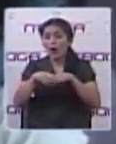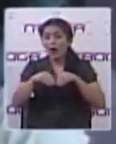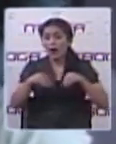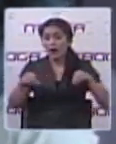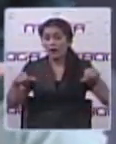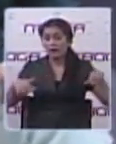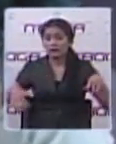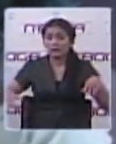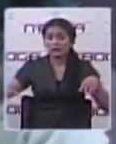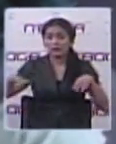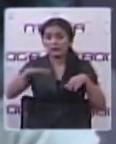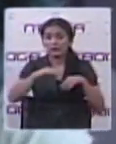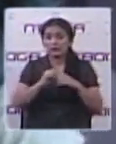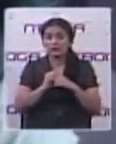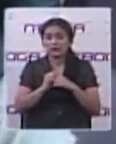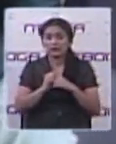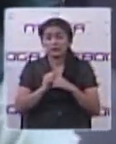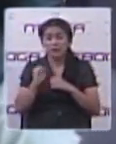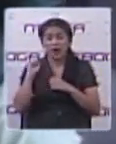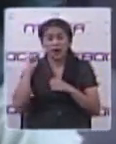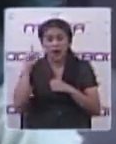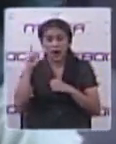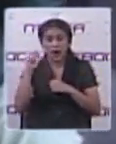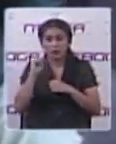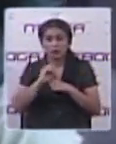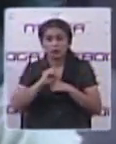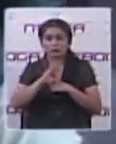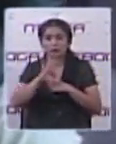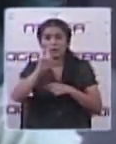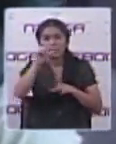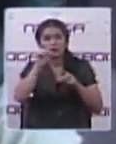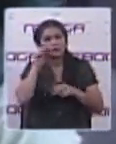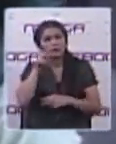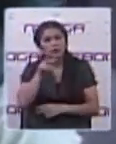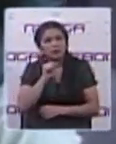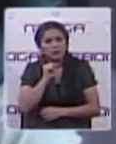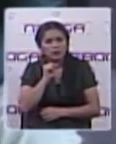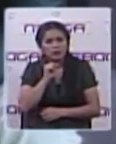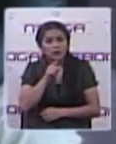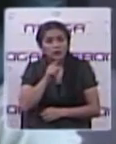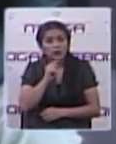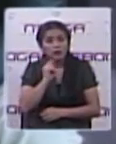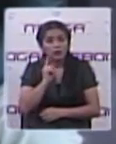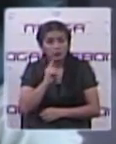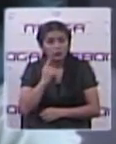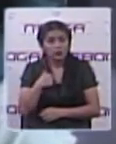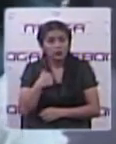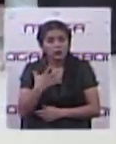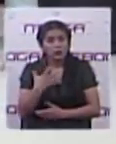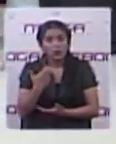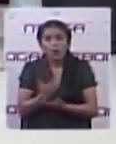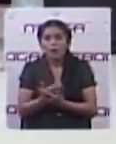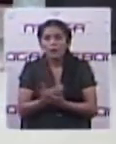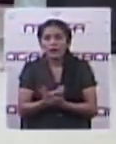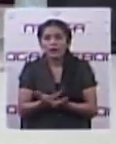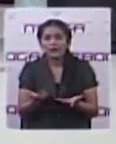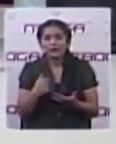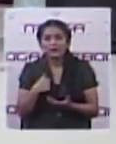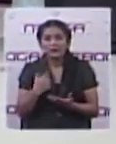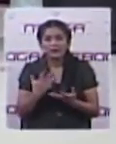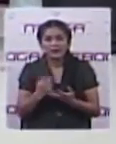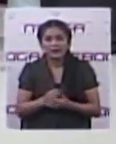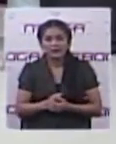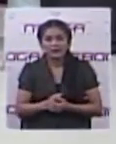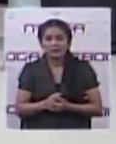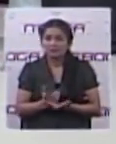que se submontó en YouTube, que es una red social, y sencillamente se le, eh, se le desarrolló una necesidad y